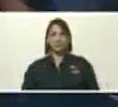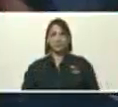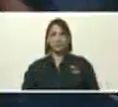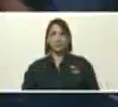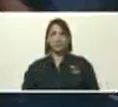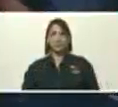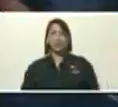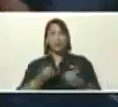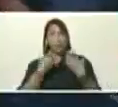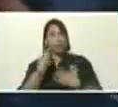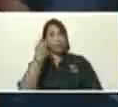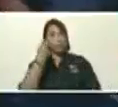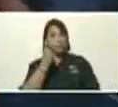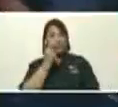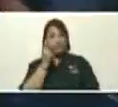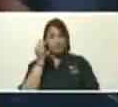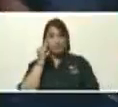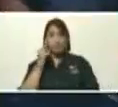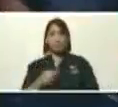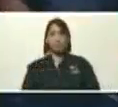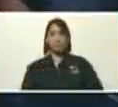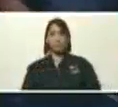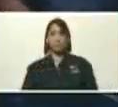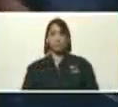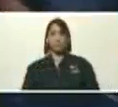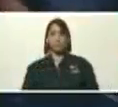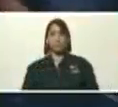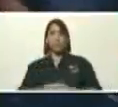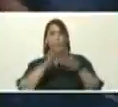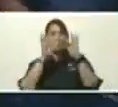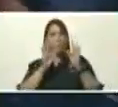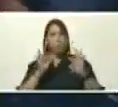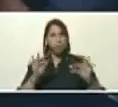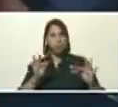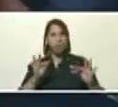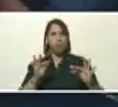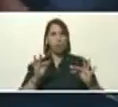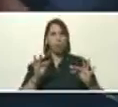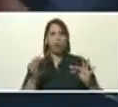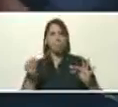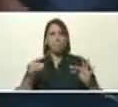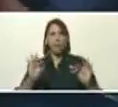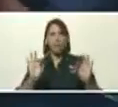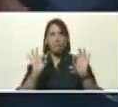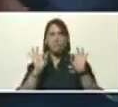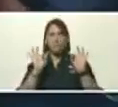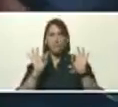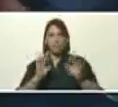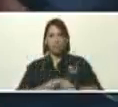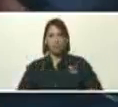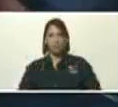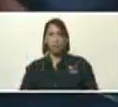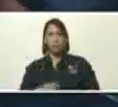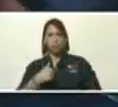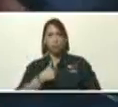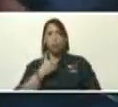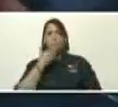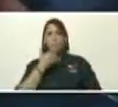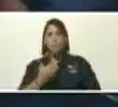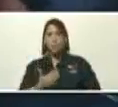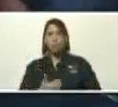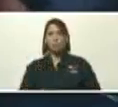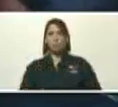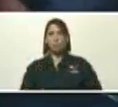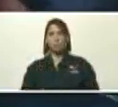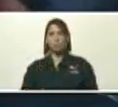Bueno, diputados y diputadas, de la manera más solemne y especial, yo les pido